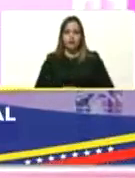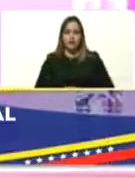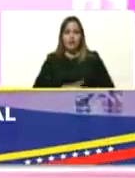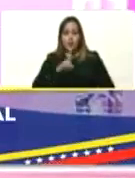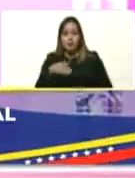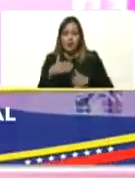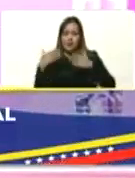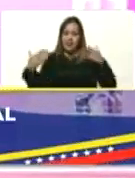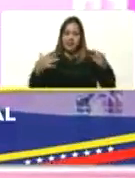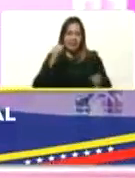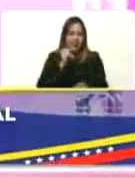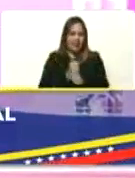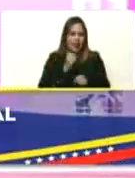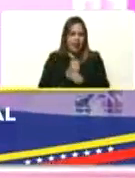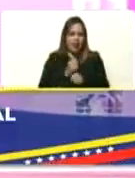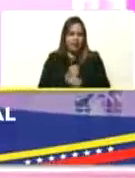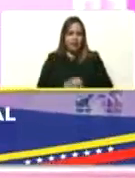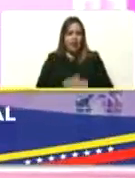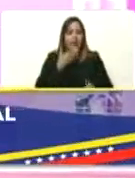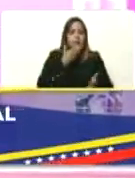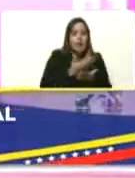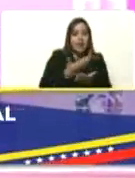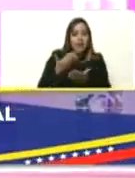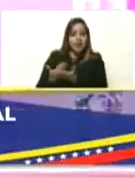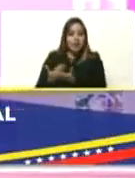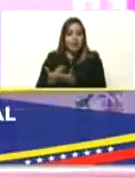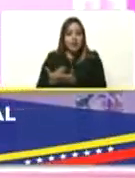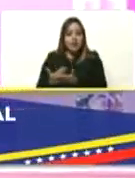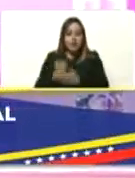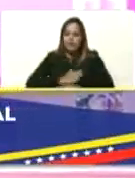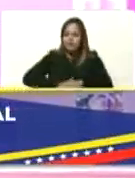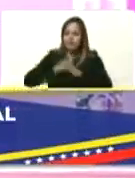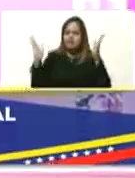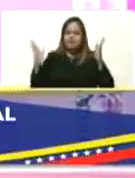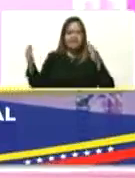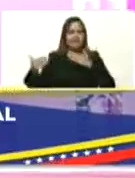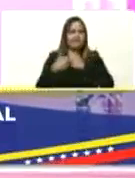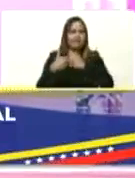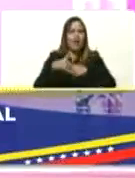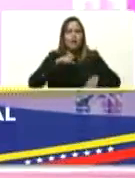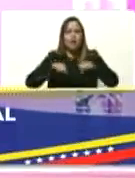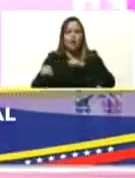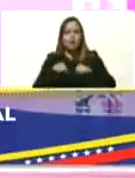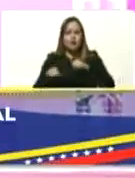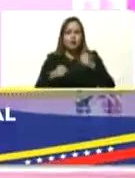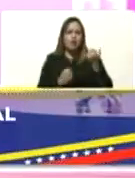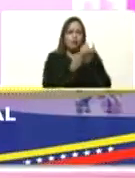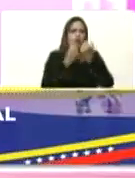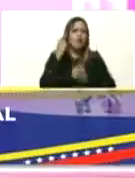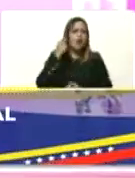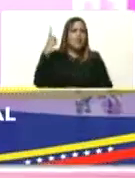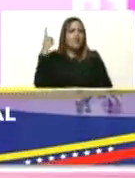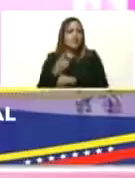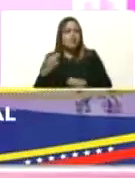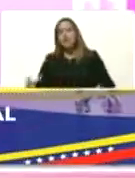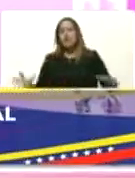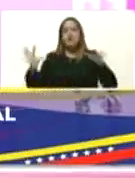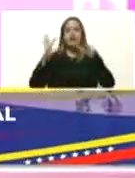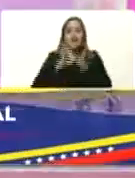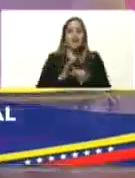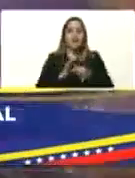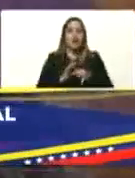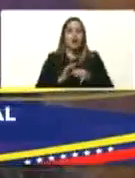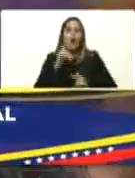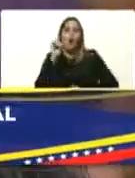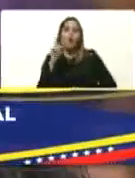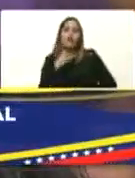gran tarea es pedir que nos desbloqueen las sanciones. Todos los movimientos feministas debemos unirnos a una